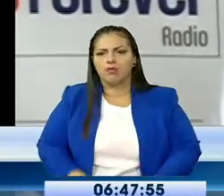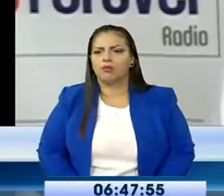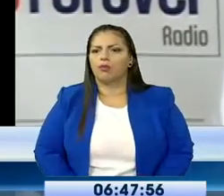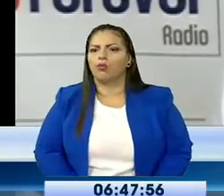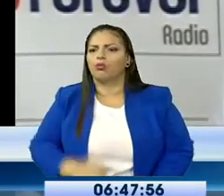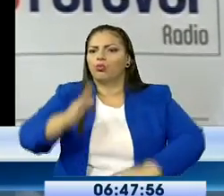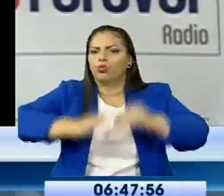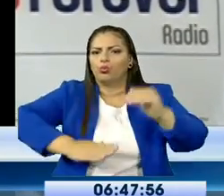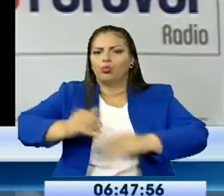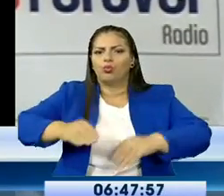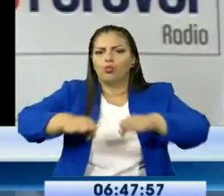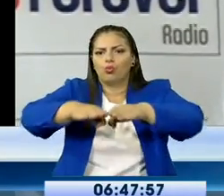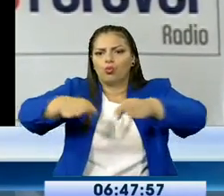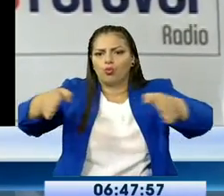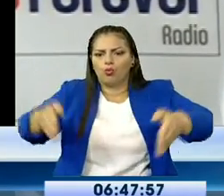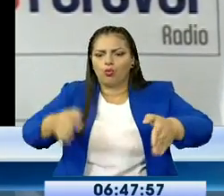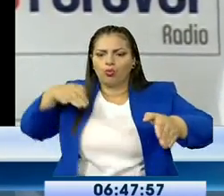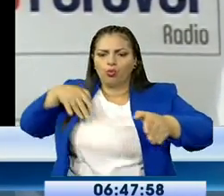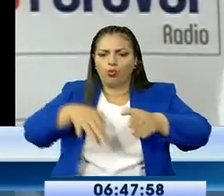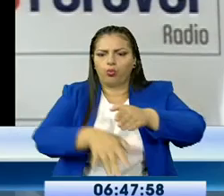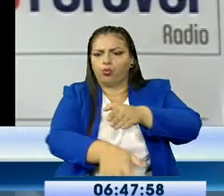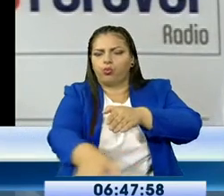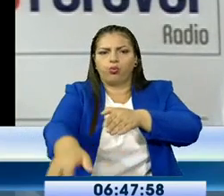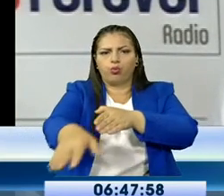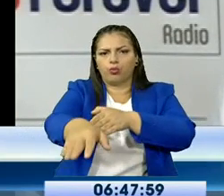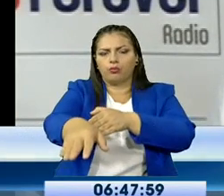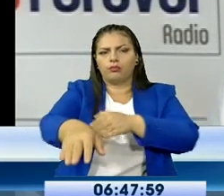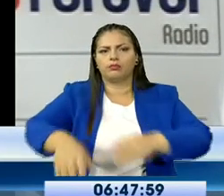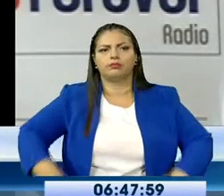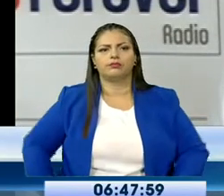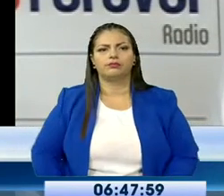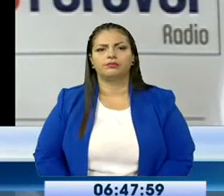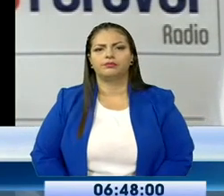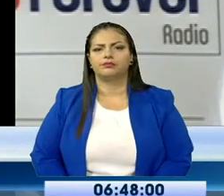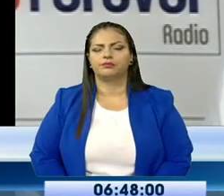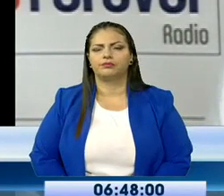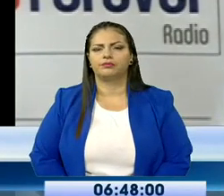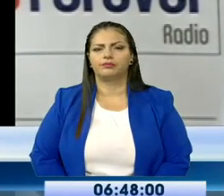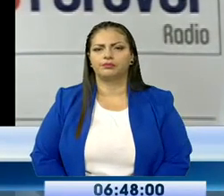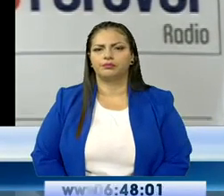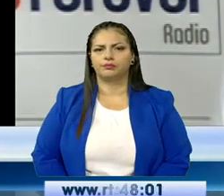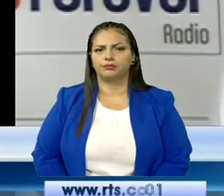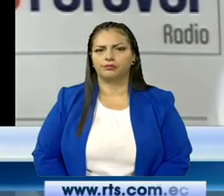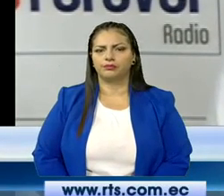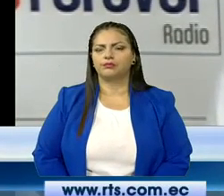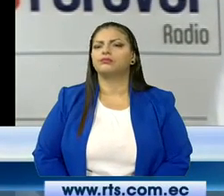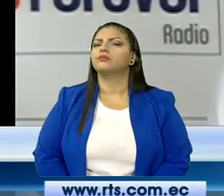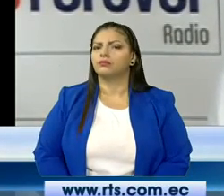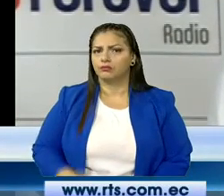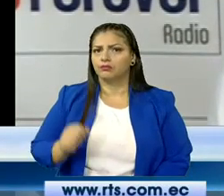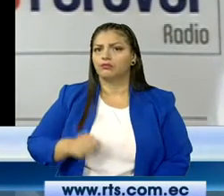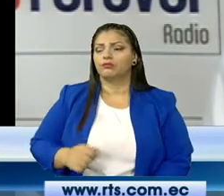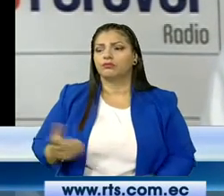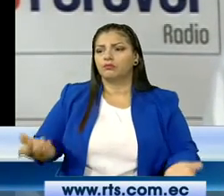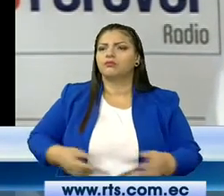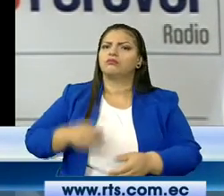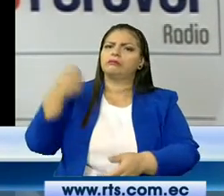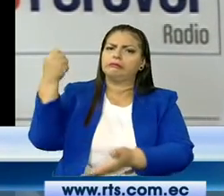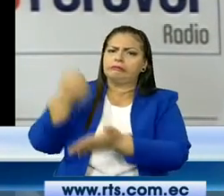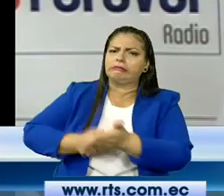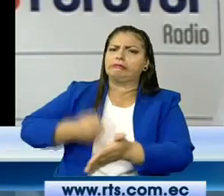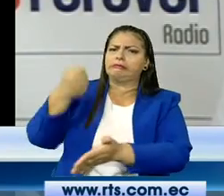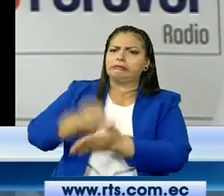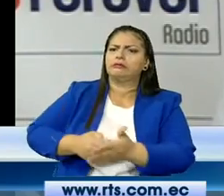Seguimos poniendo válvulas, seguimos demandando el dragado, que todavía no llega y no